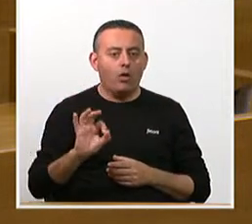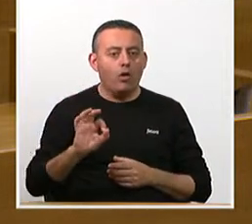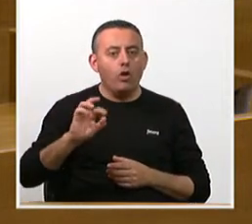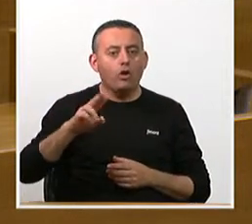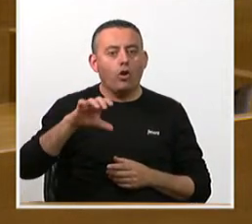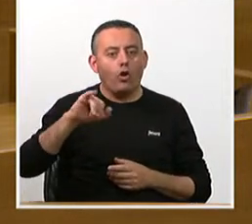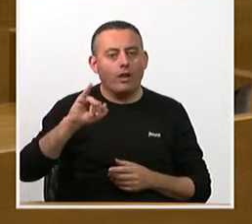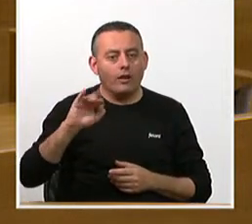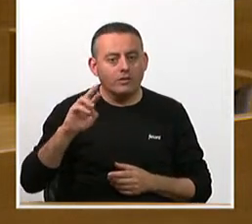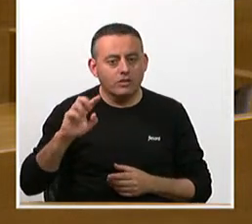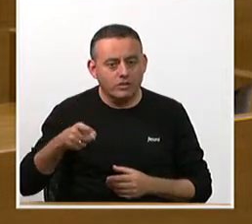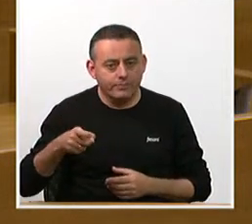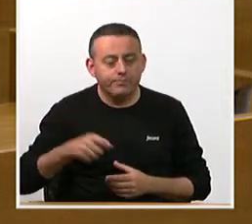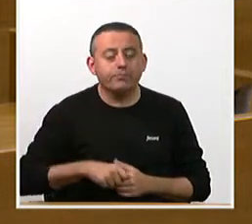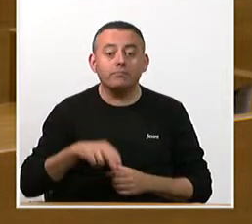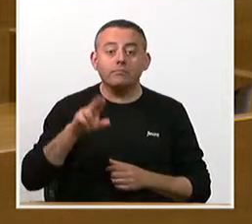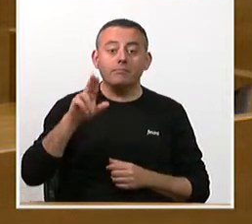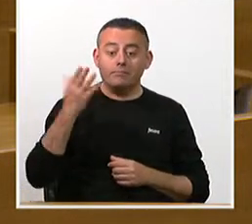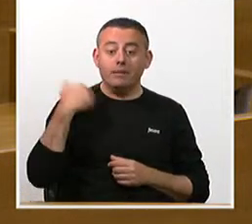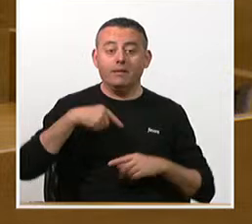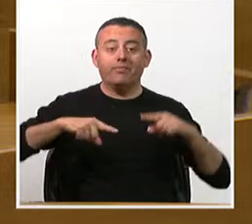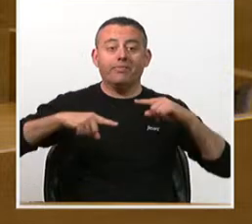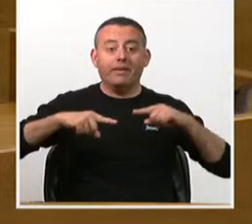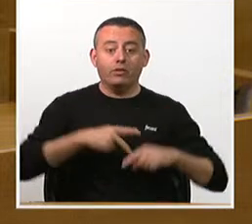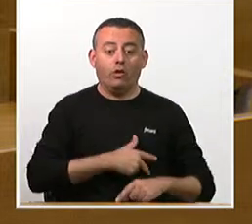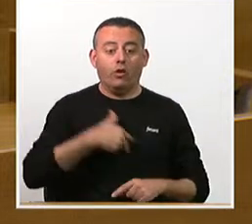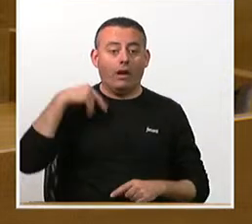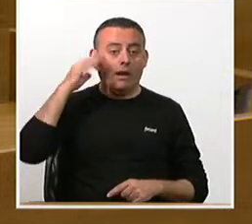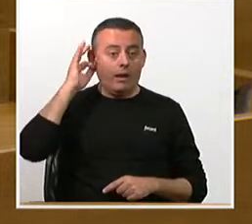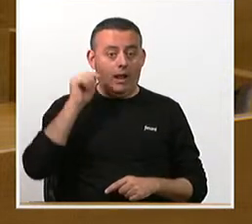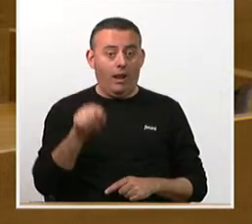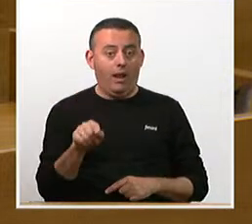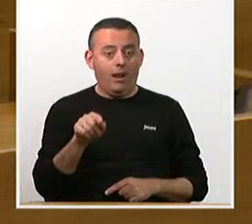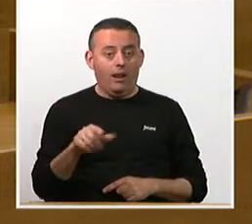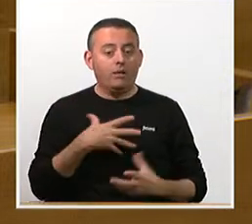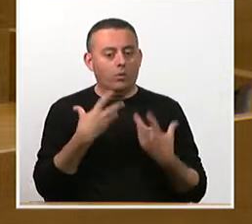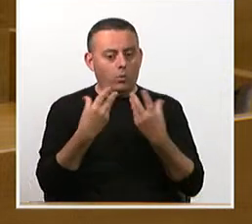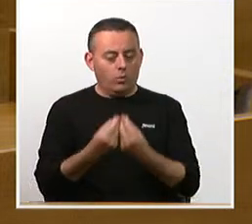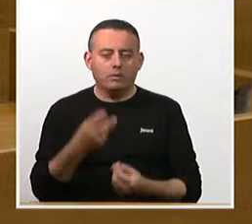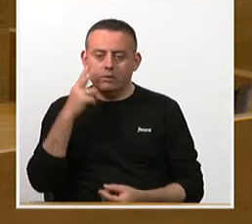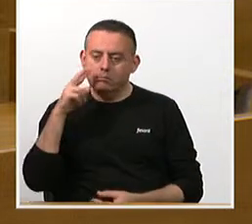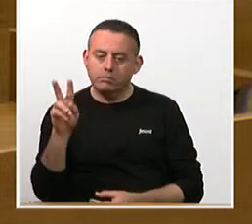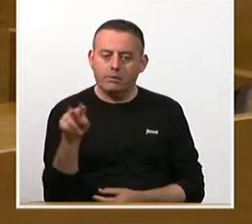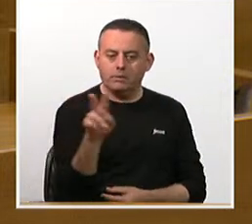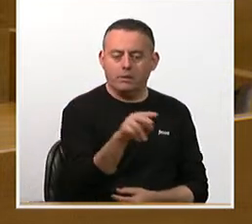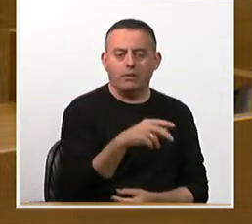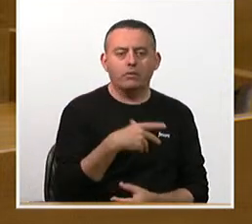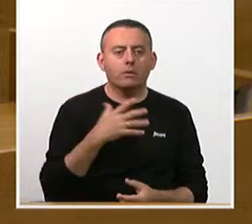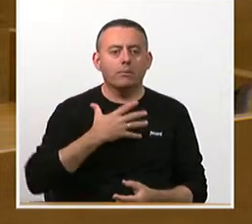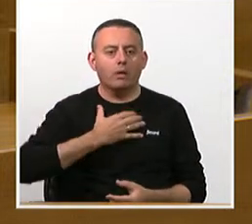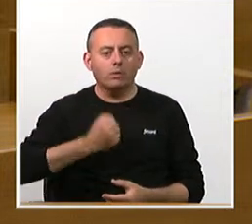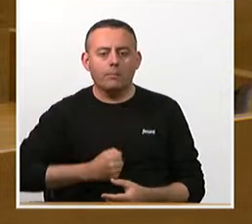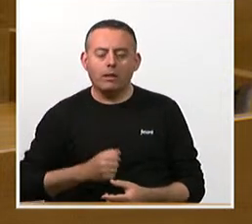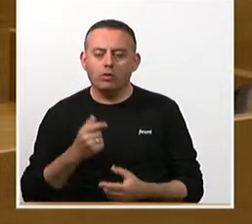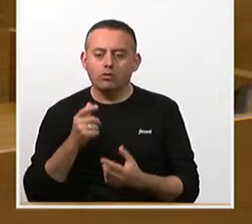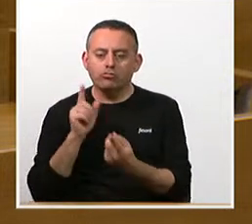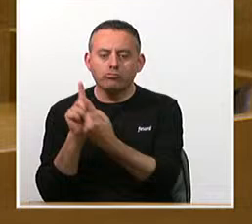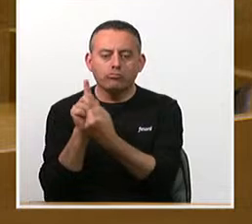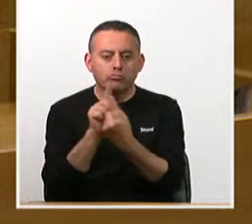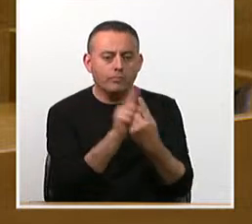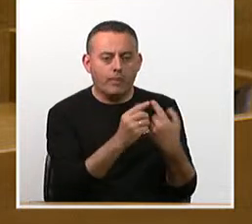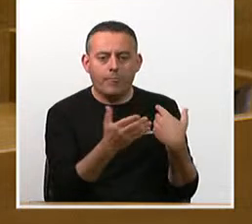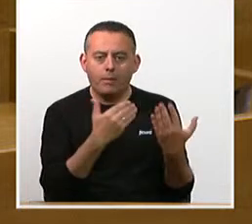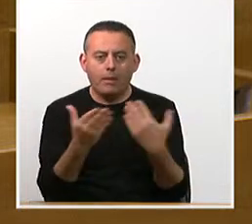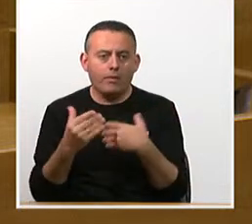visitando junto con la directora general eh estas necesidades hablando con los ayuntamientos como siempre un